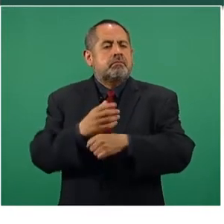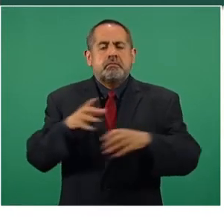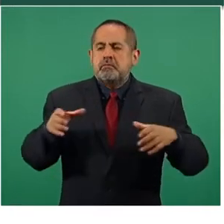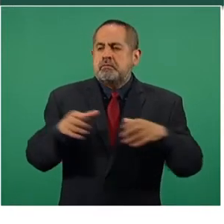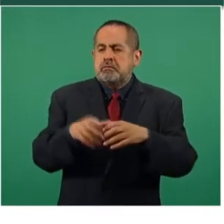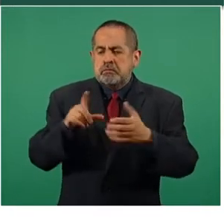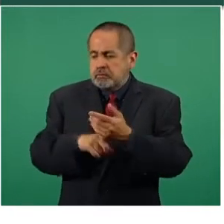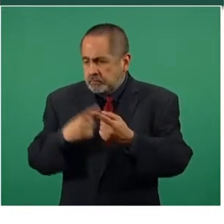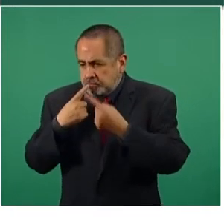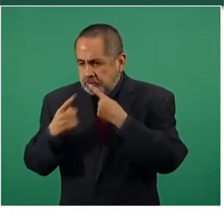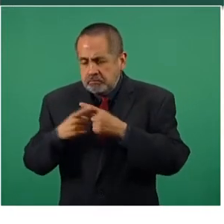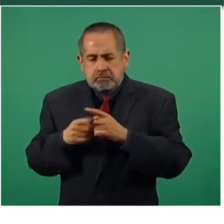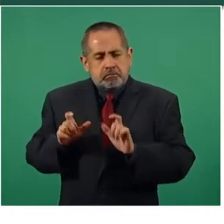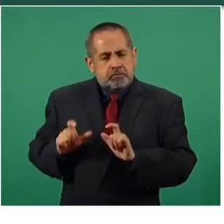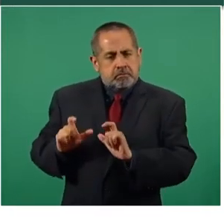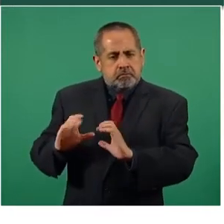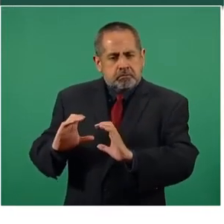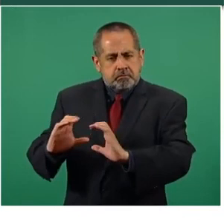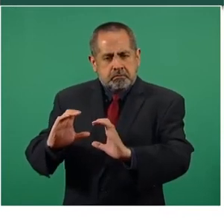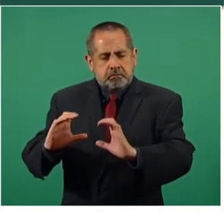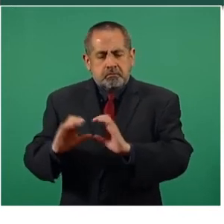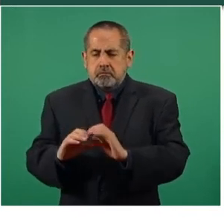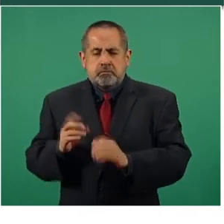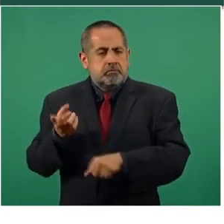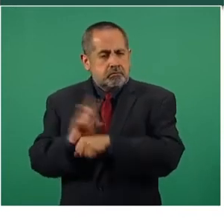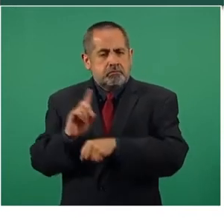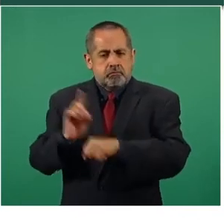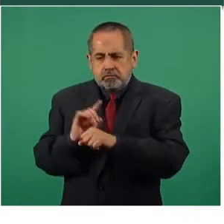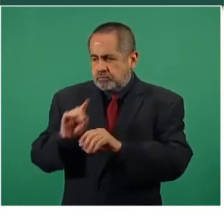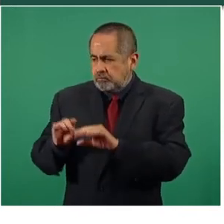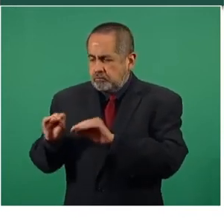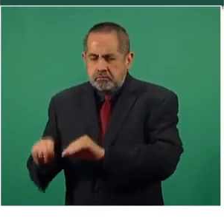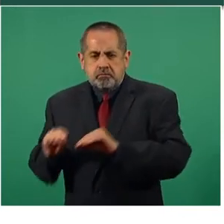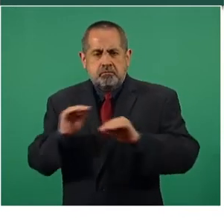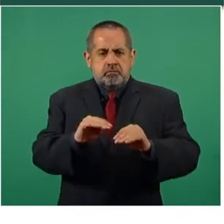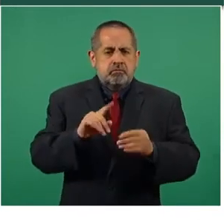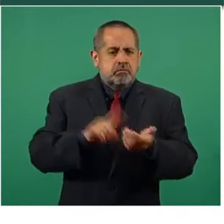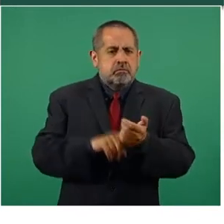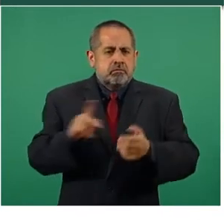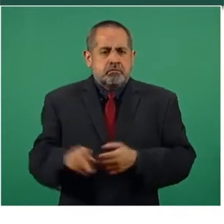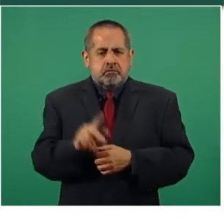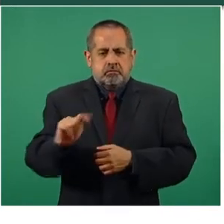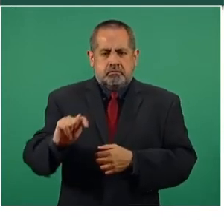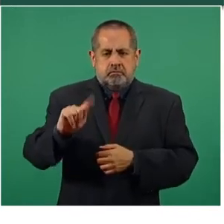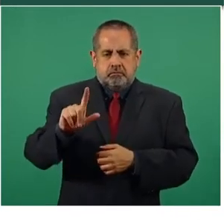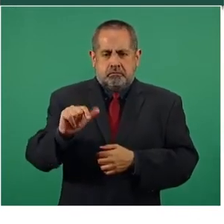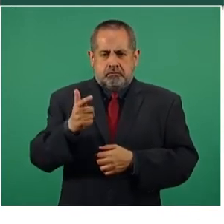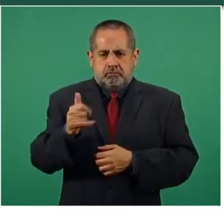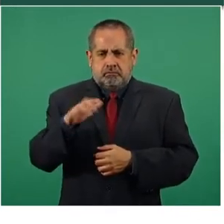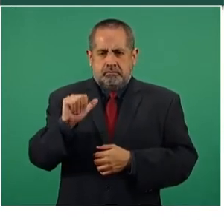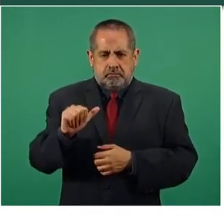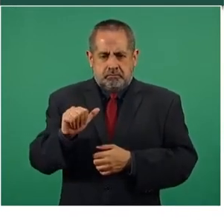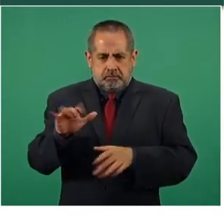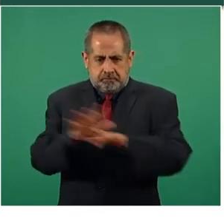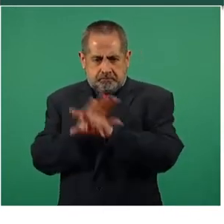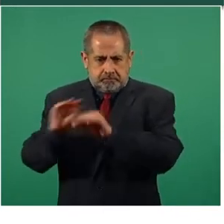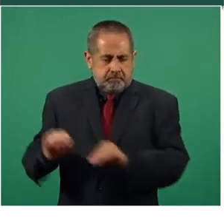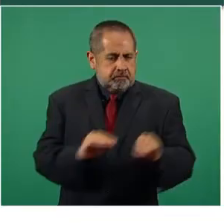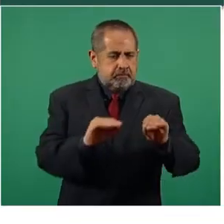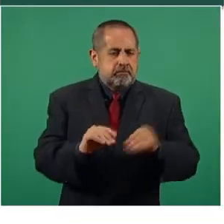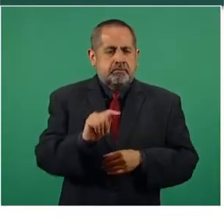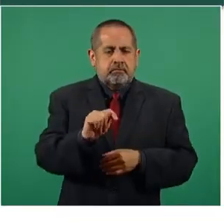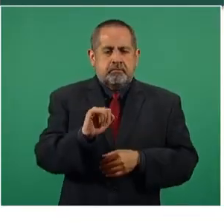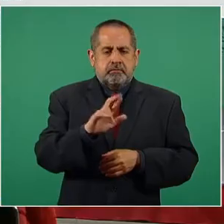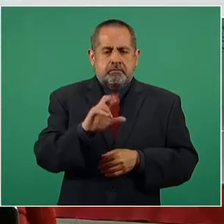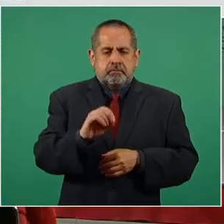sus traslados diarios de Tlaxiaco a la comunidad de Tierra Blanca, Copala.